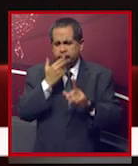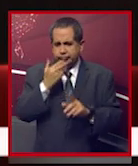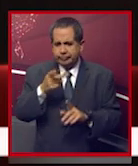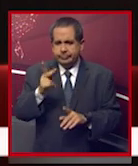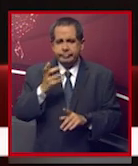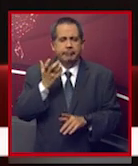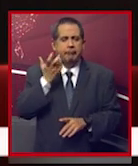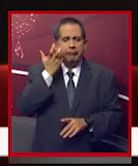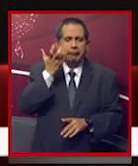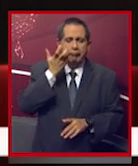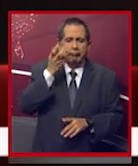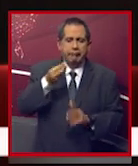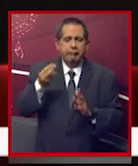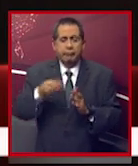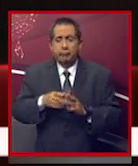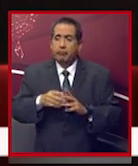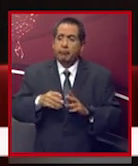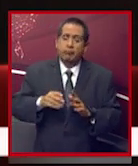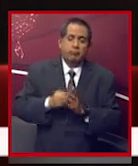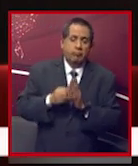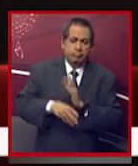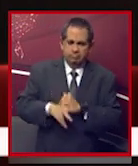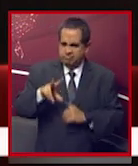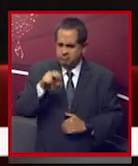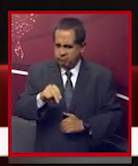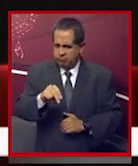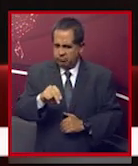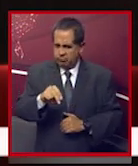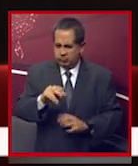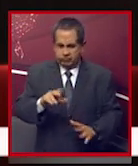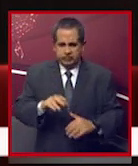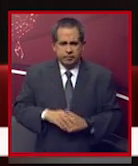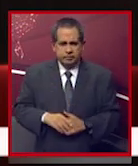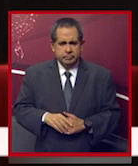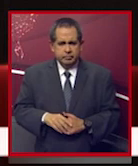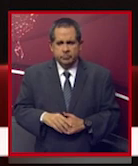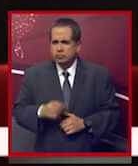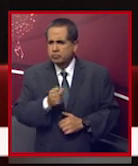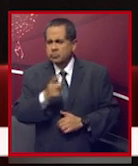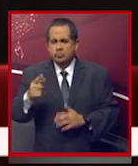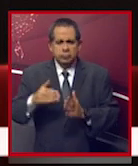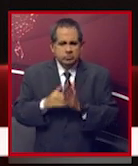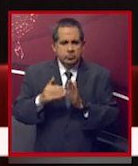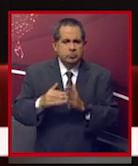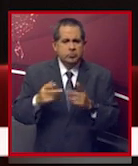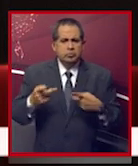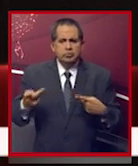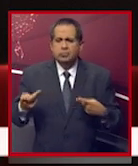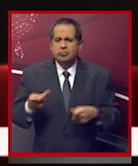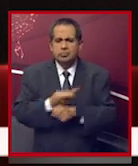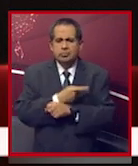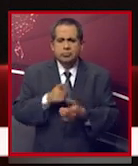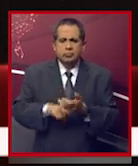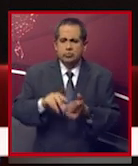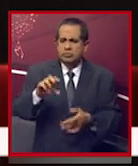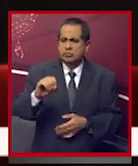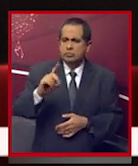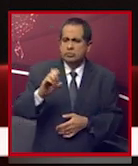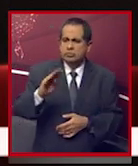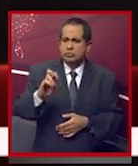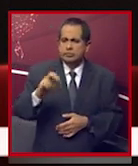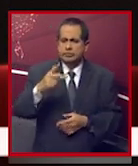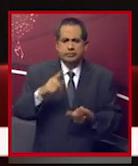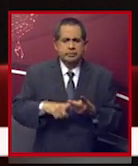tampoco solaparemos lo oculto. En millones o cientos de ellos, ¿qué pasa con Odebrecht,